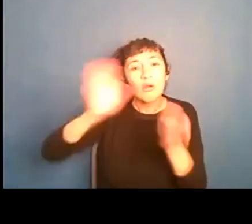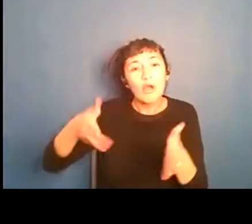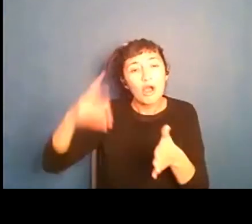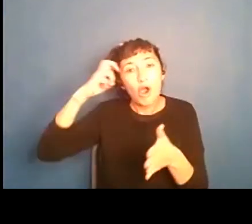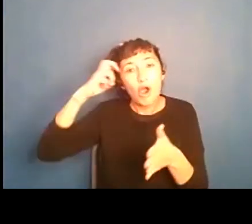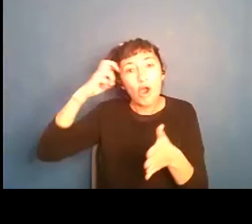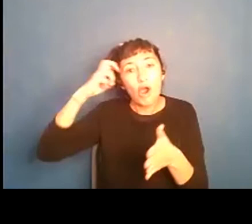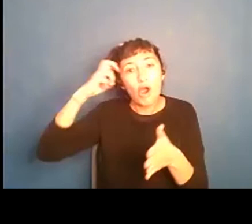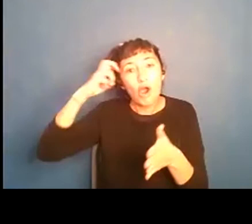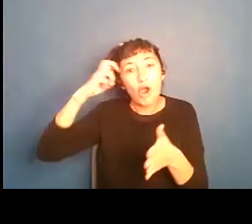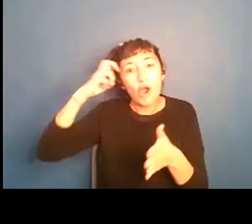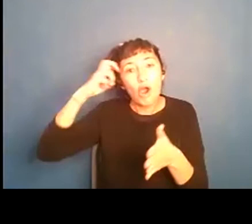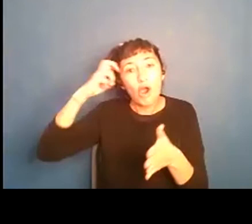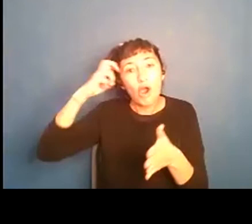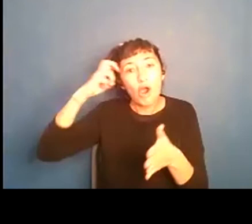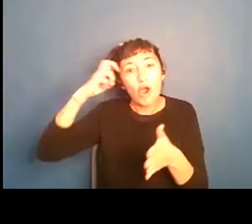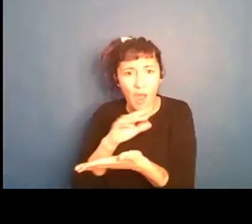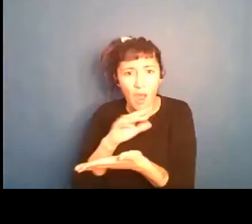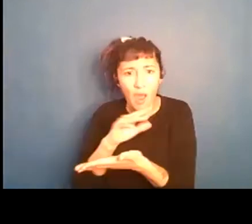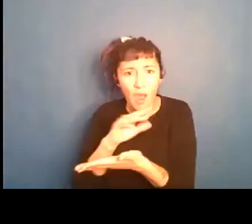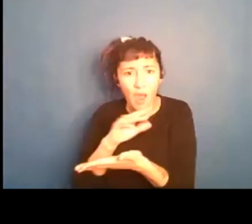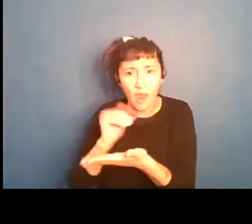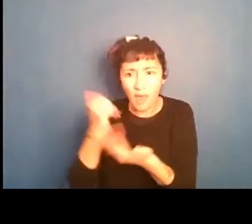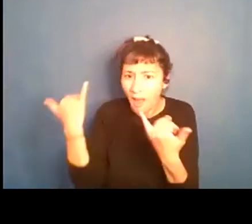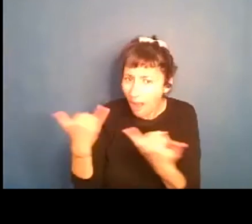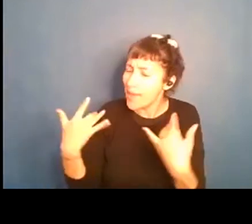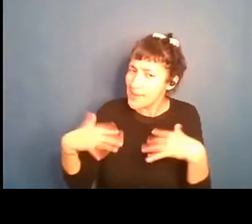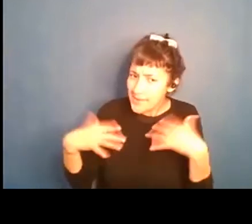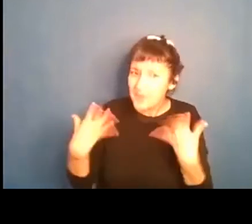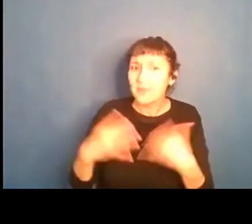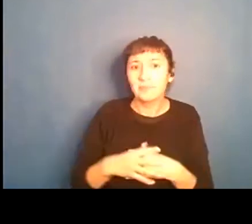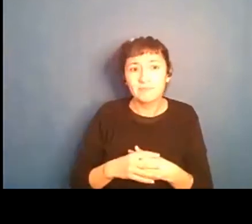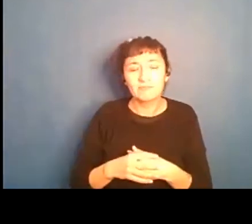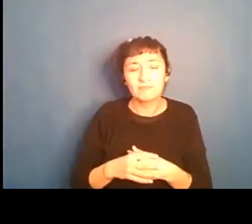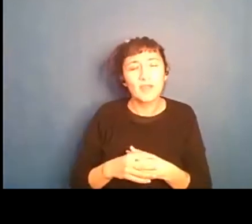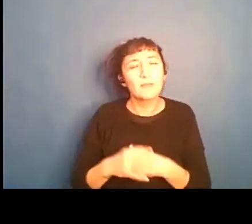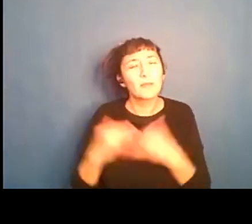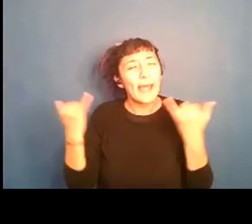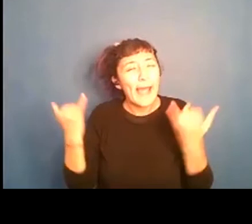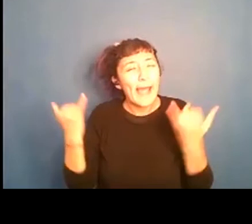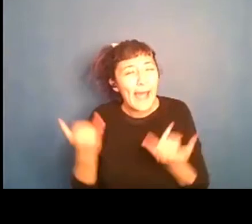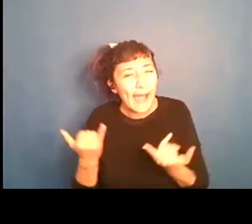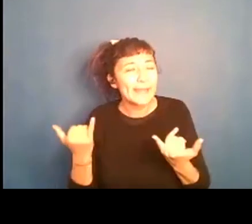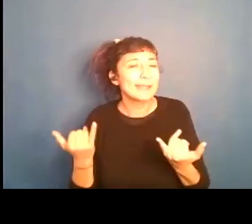todos los diputados y diputadas que están presentes, y todavía hay en el país